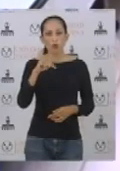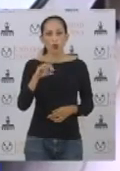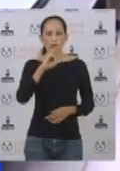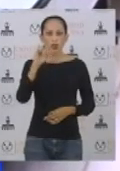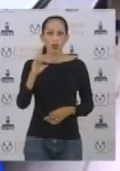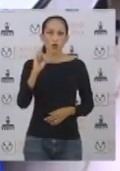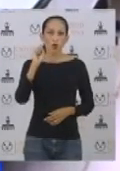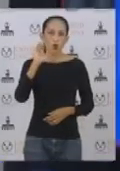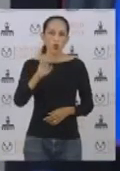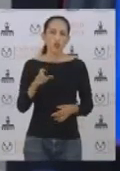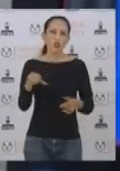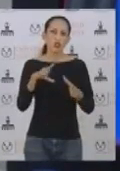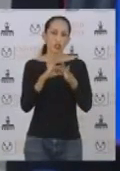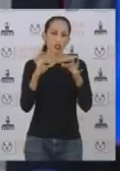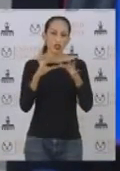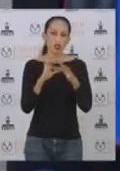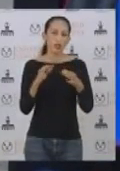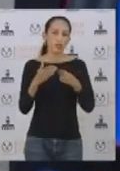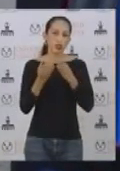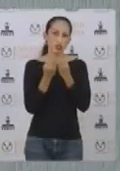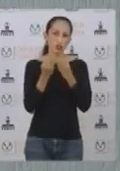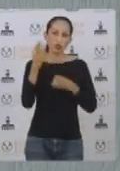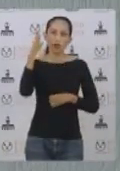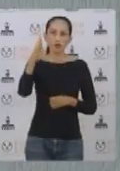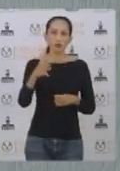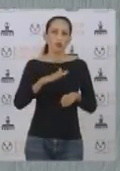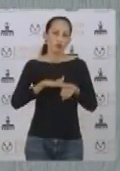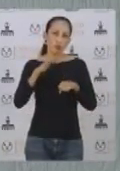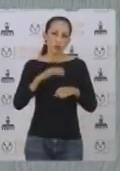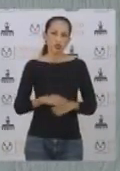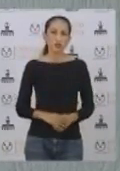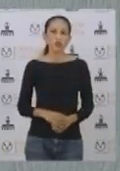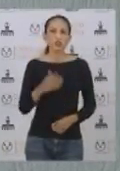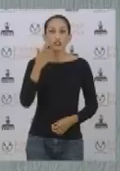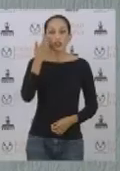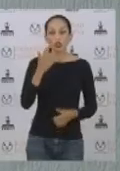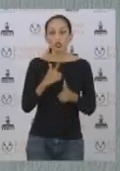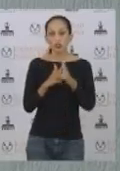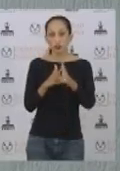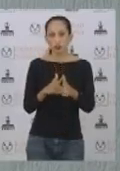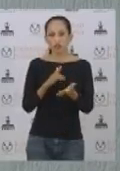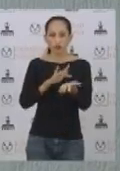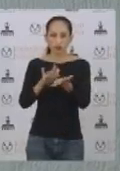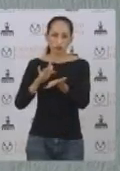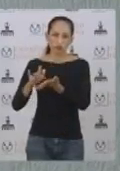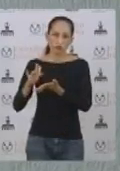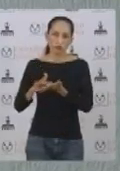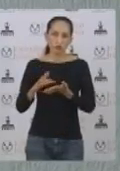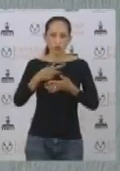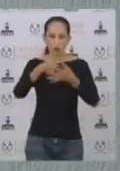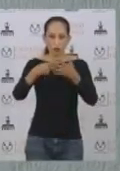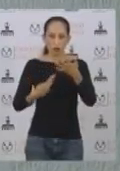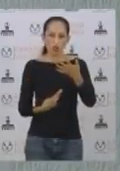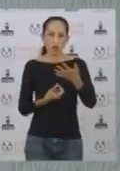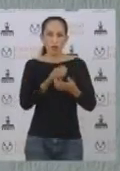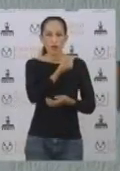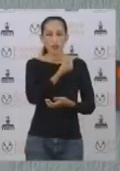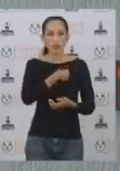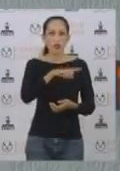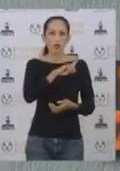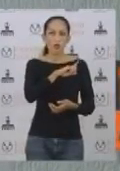Cabriales, además de hablar de los trabajos futuros. Vamos a seguir apoyando el programa de salud, que es